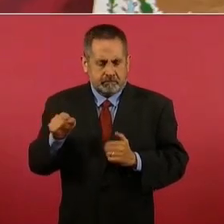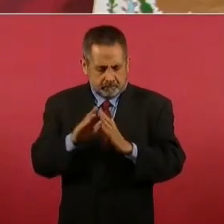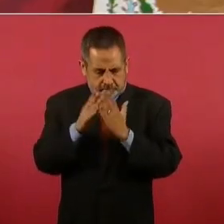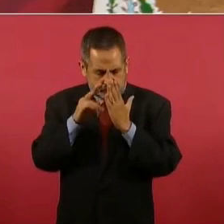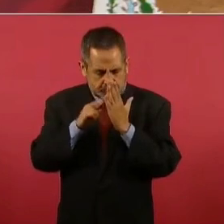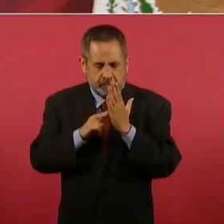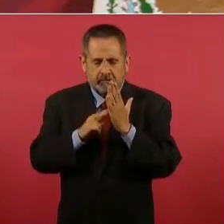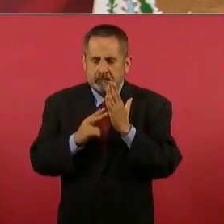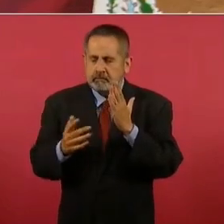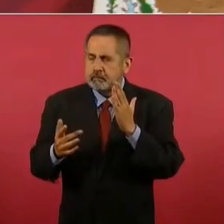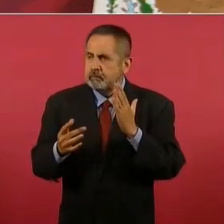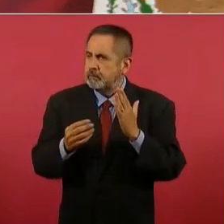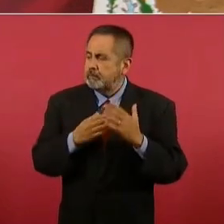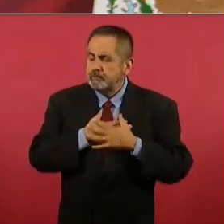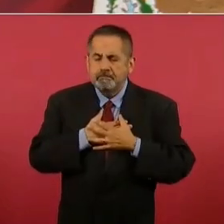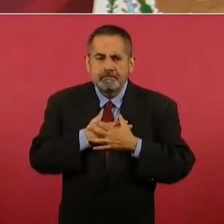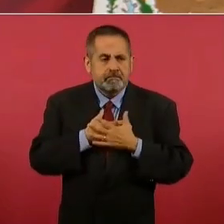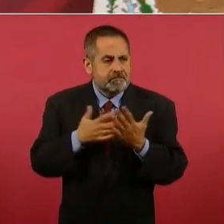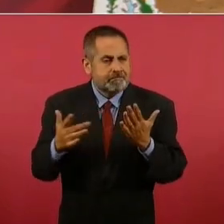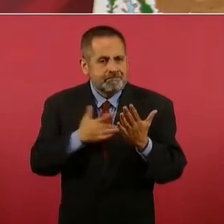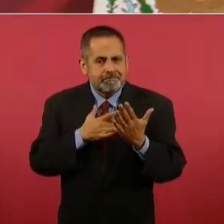me marcaron,